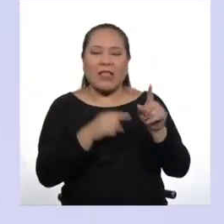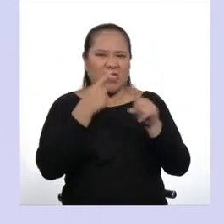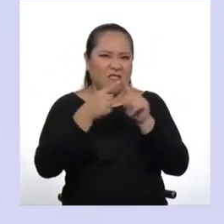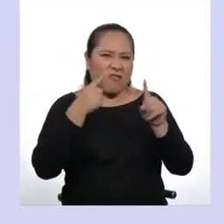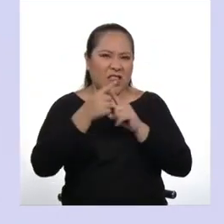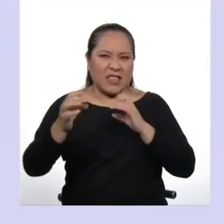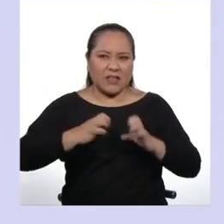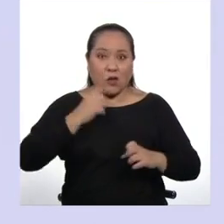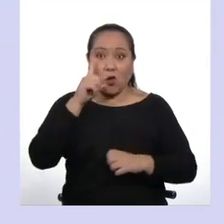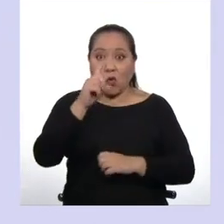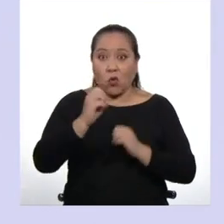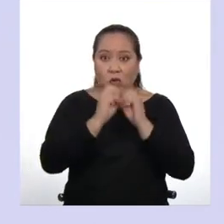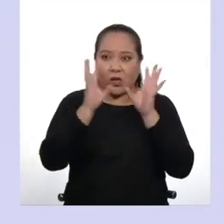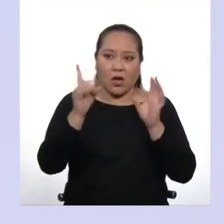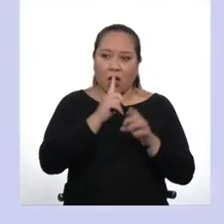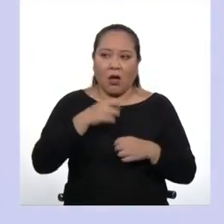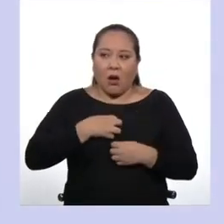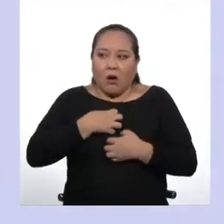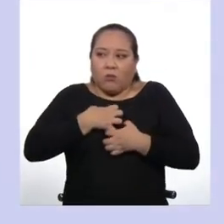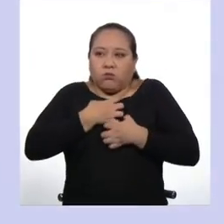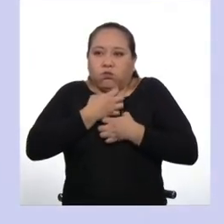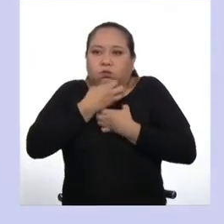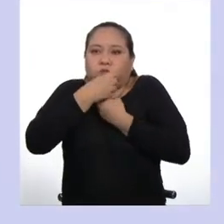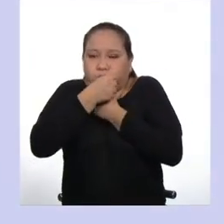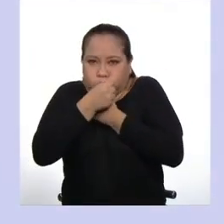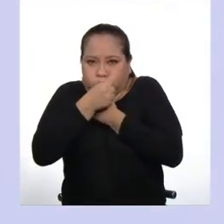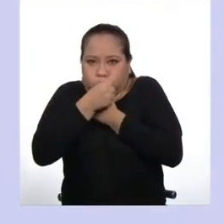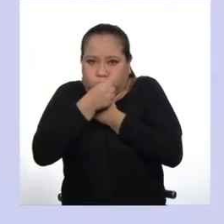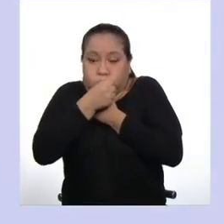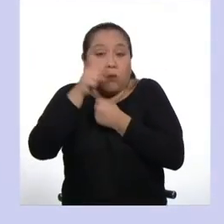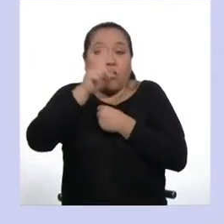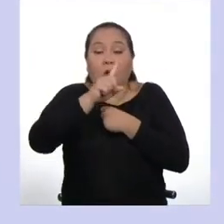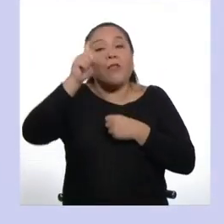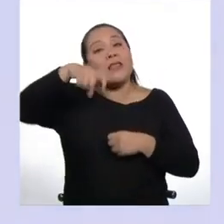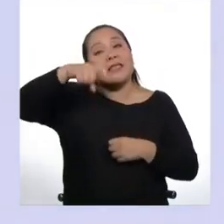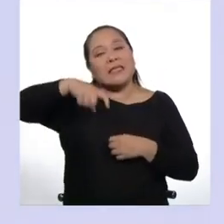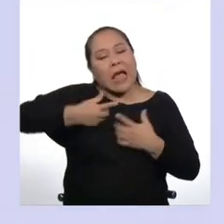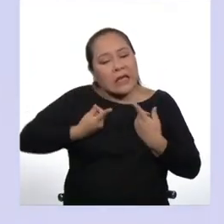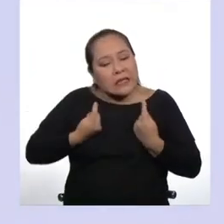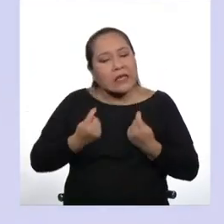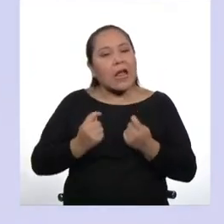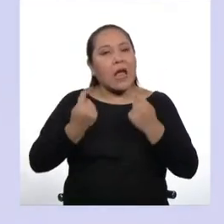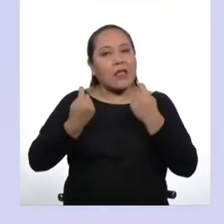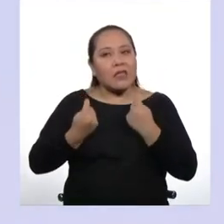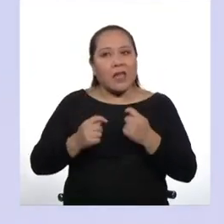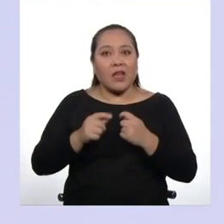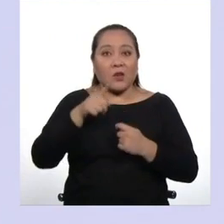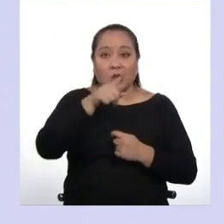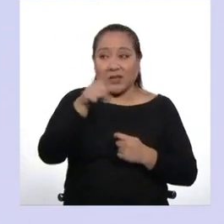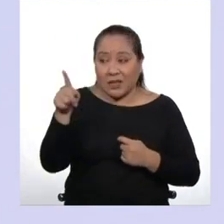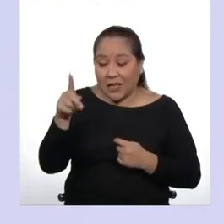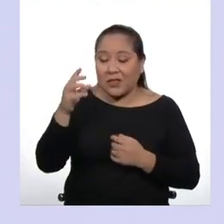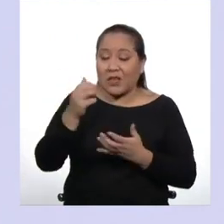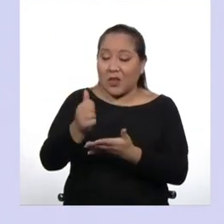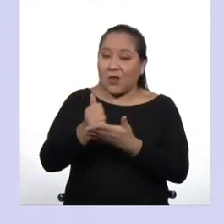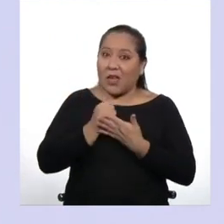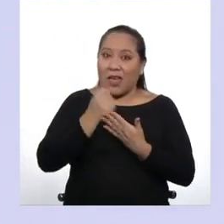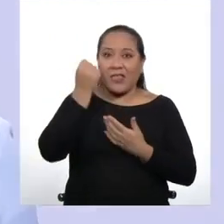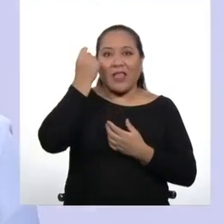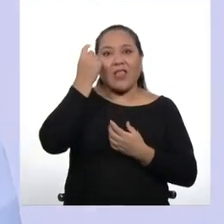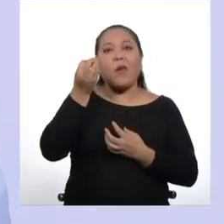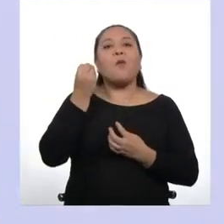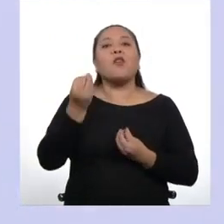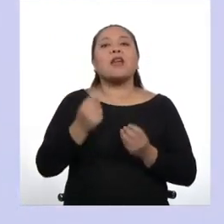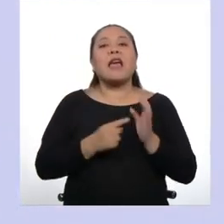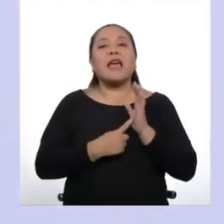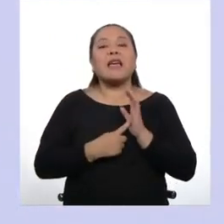y a veces no las podemos hablar o expresar, pero es necesario hacer el intento. Usted nos ha ayudado a entender por qué es necesario mostrar